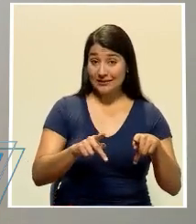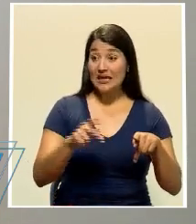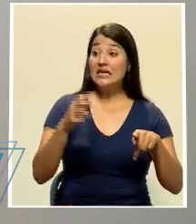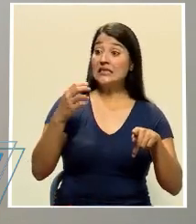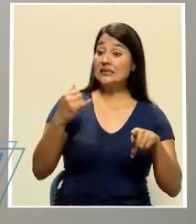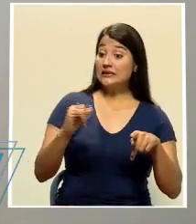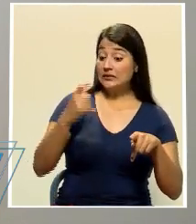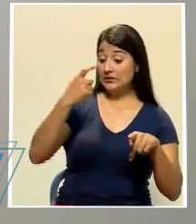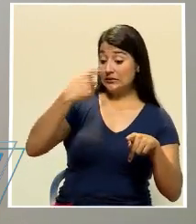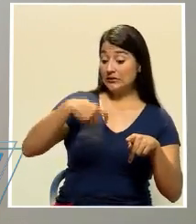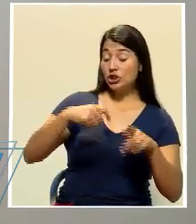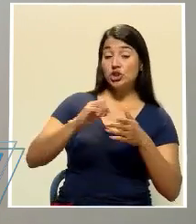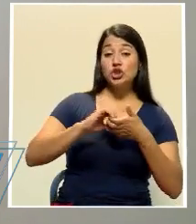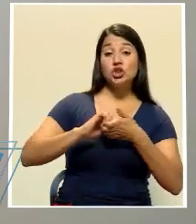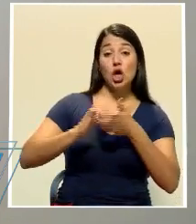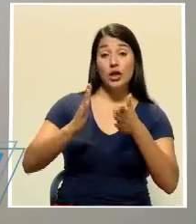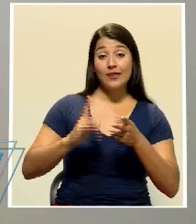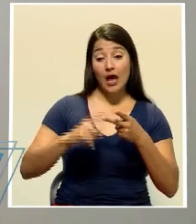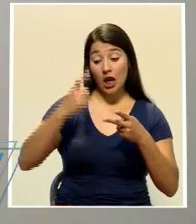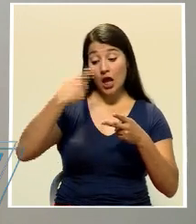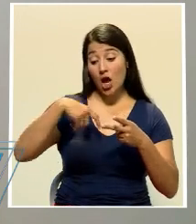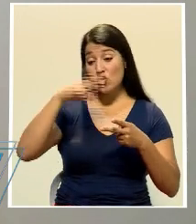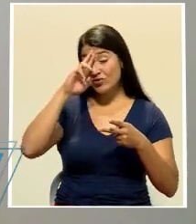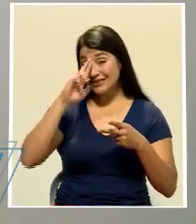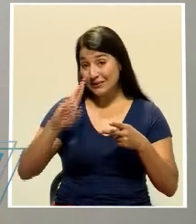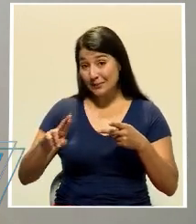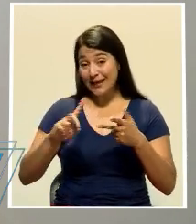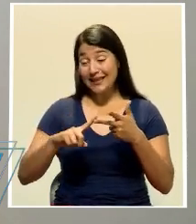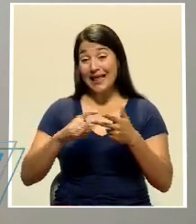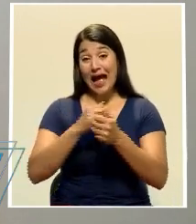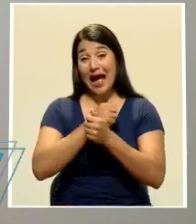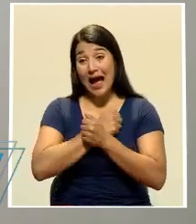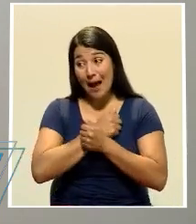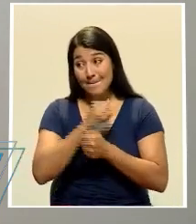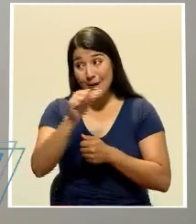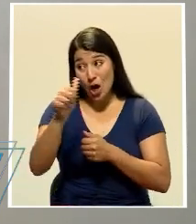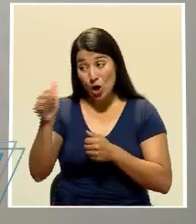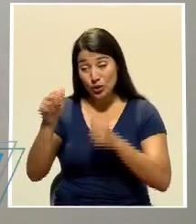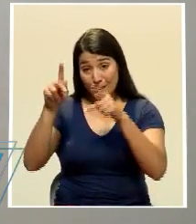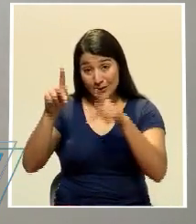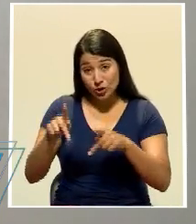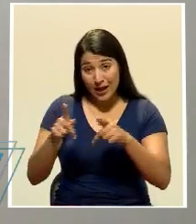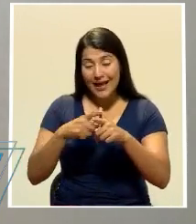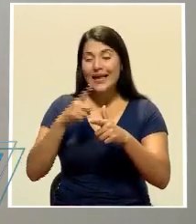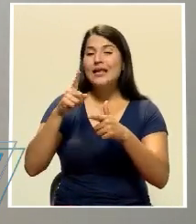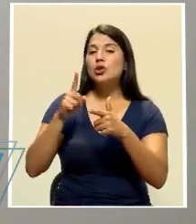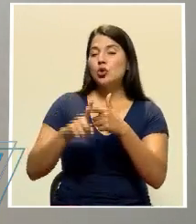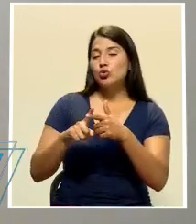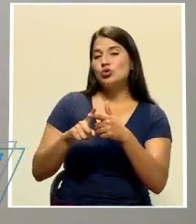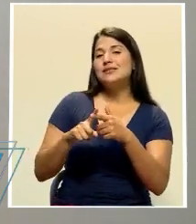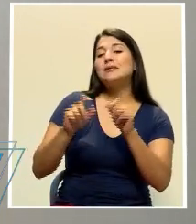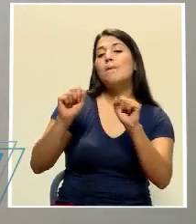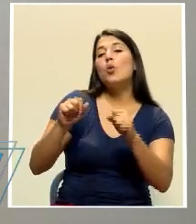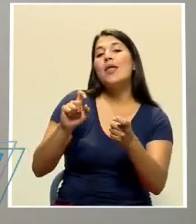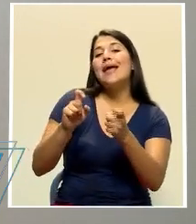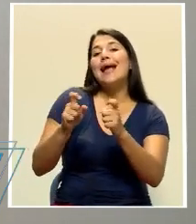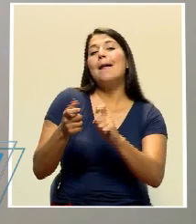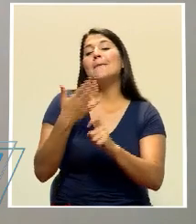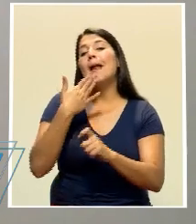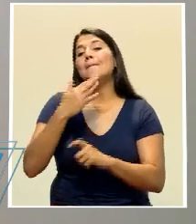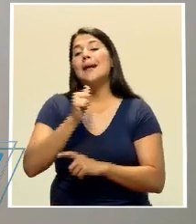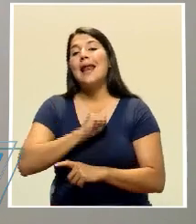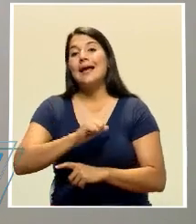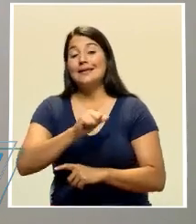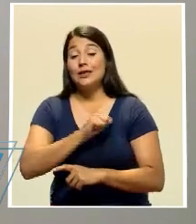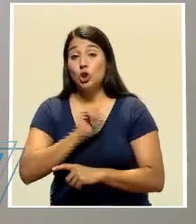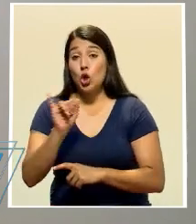si son respetuosas, si aman al prójimo, van a exacerbar este comportamiento, y si se